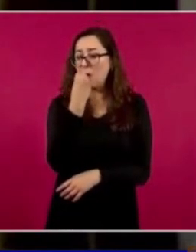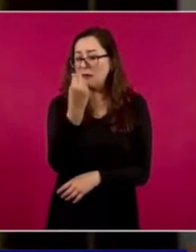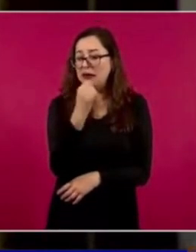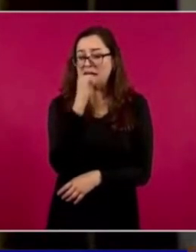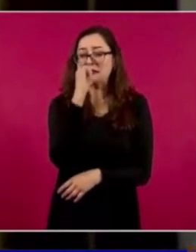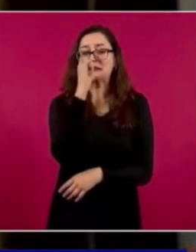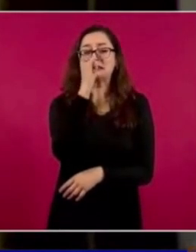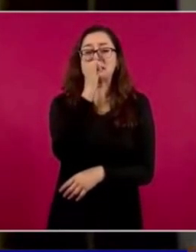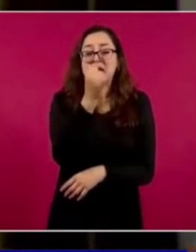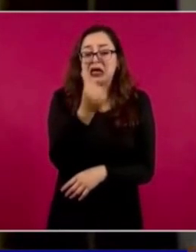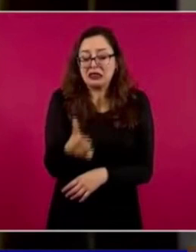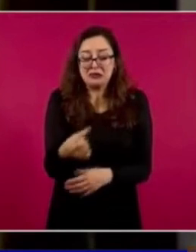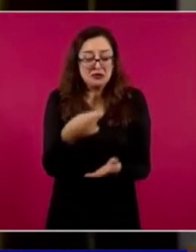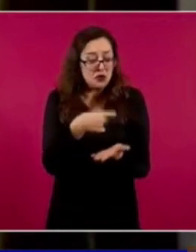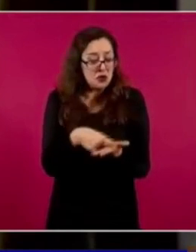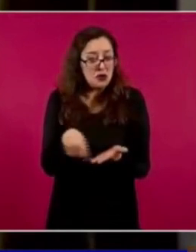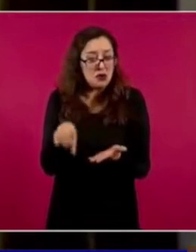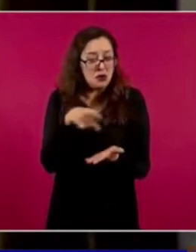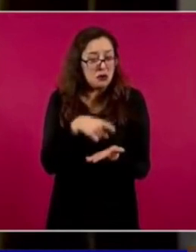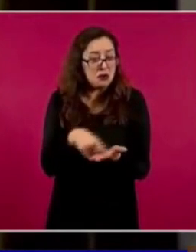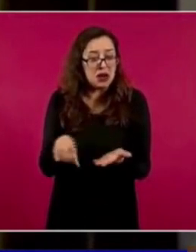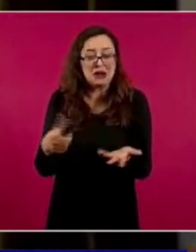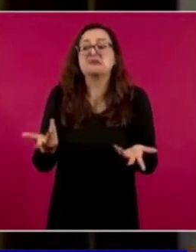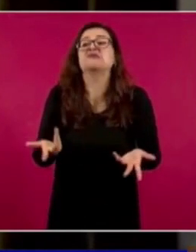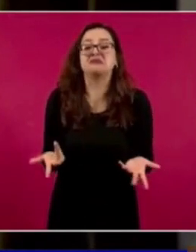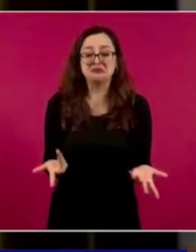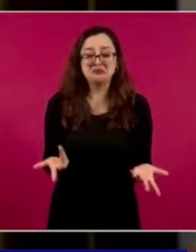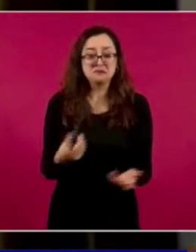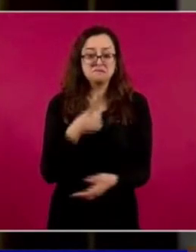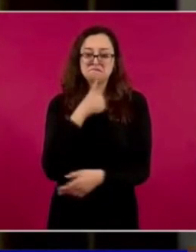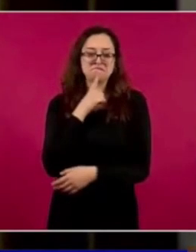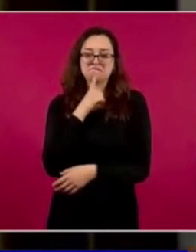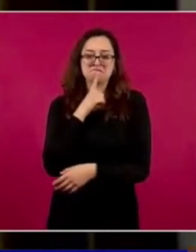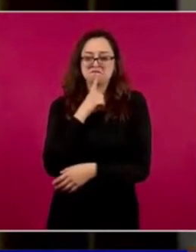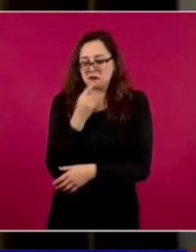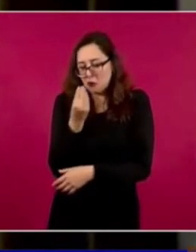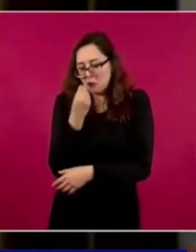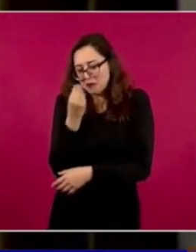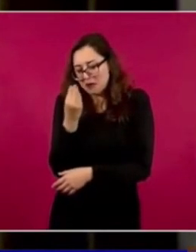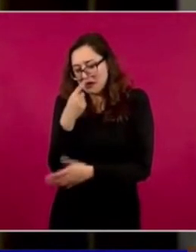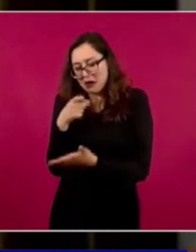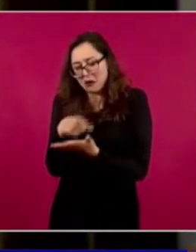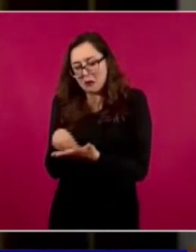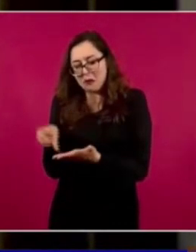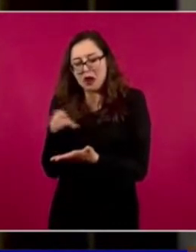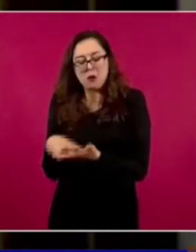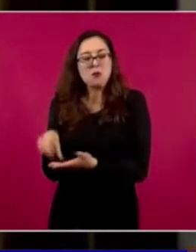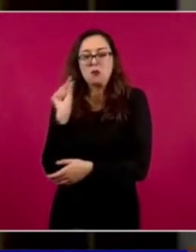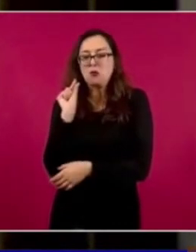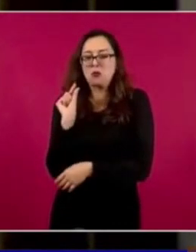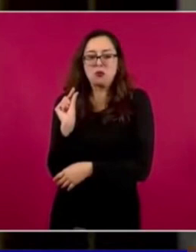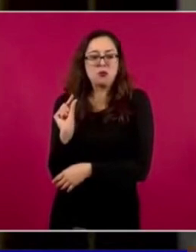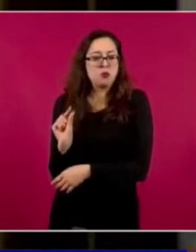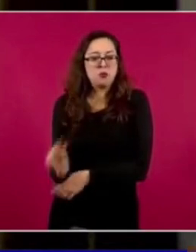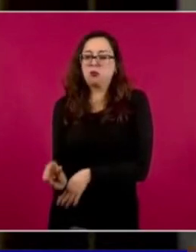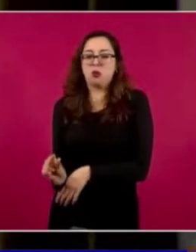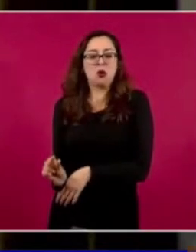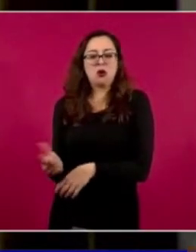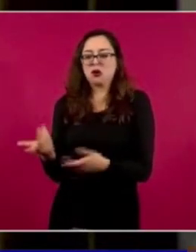consume solo artículos de primera necesidad y aún estos en